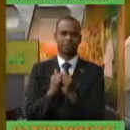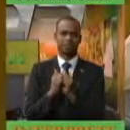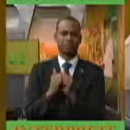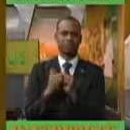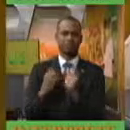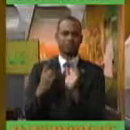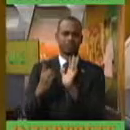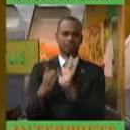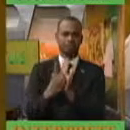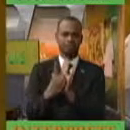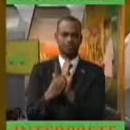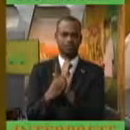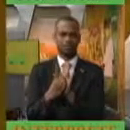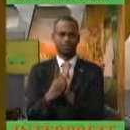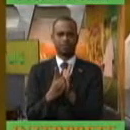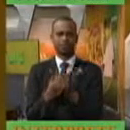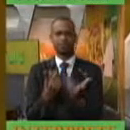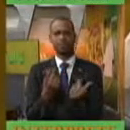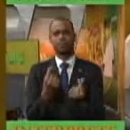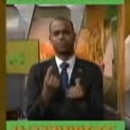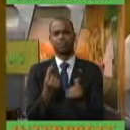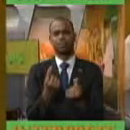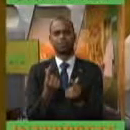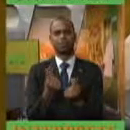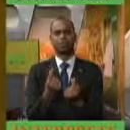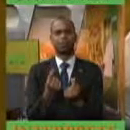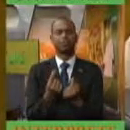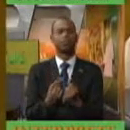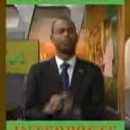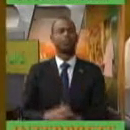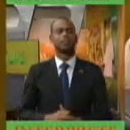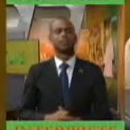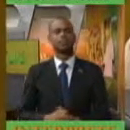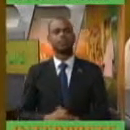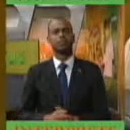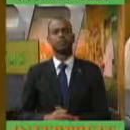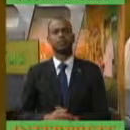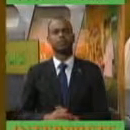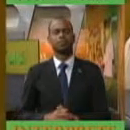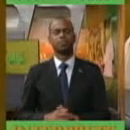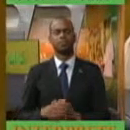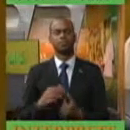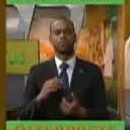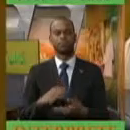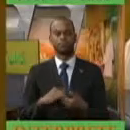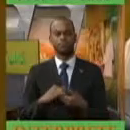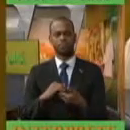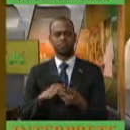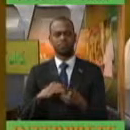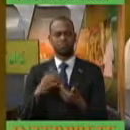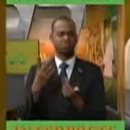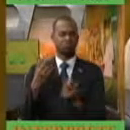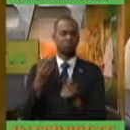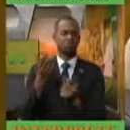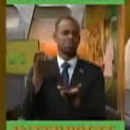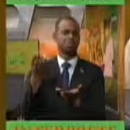discapacitada, que tiene algún tipo de discapacidad? ¿Qué está haciendo el CONADIS allá, tú como